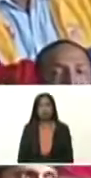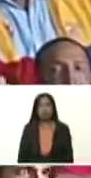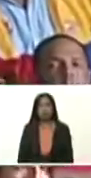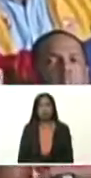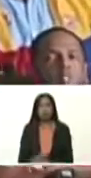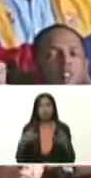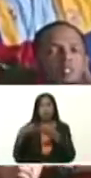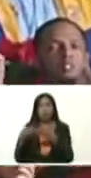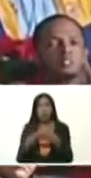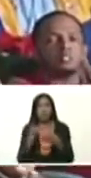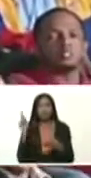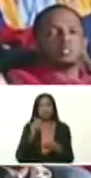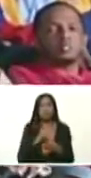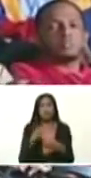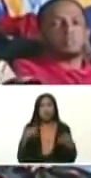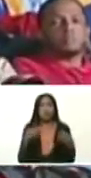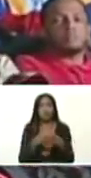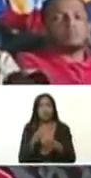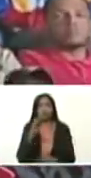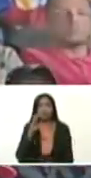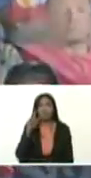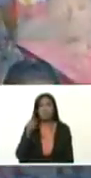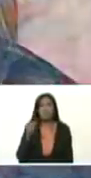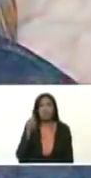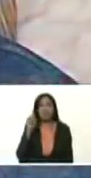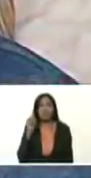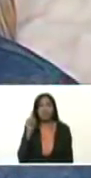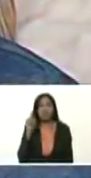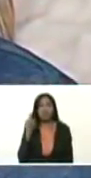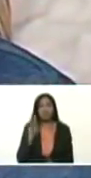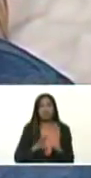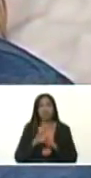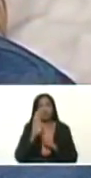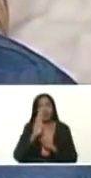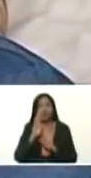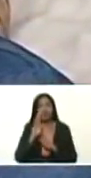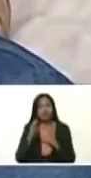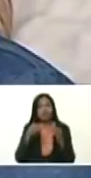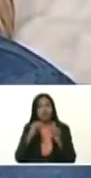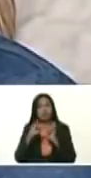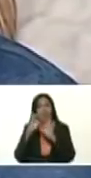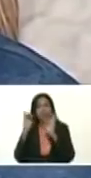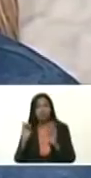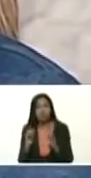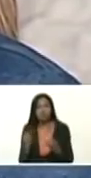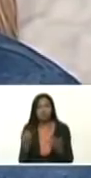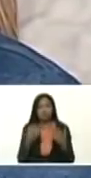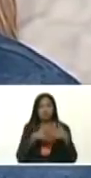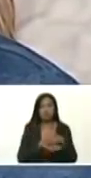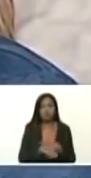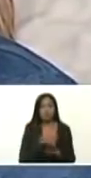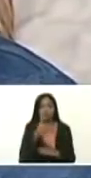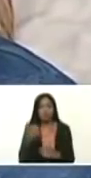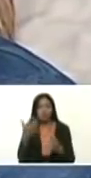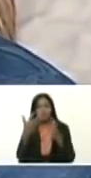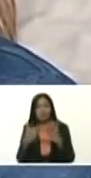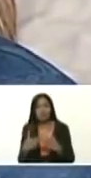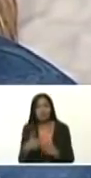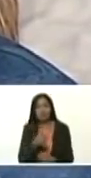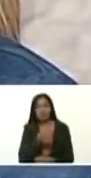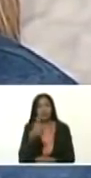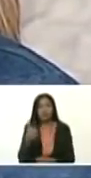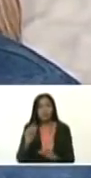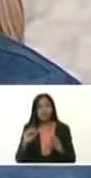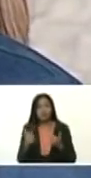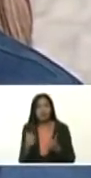Reuniones mensuales con los miembros de los CPT para la formación respectiva de los avances con los ejecutivos. Engranar con cada una de las empresas briqueteras partiendo